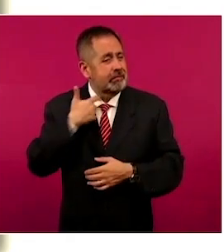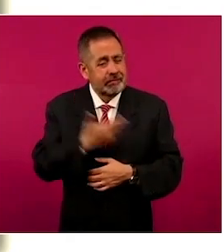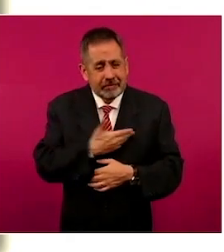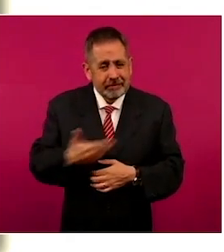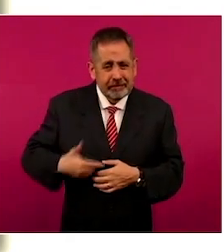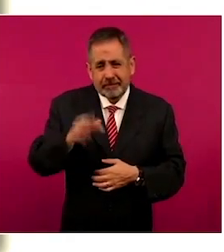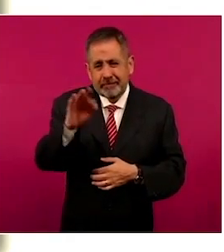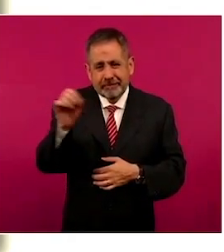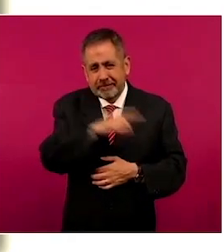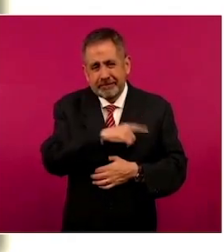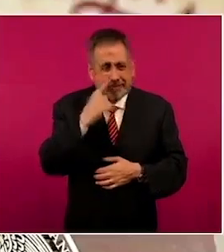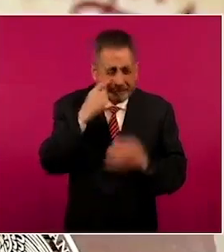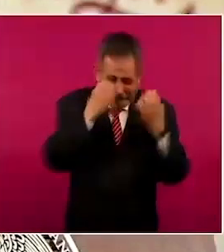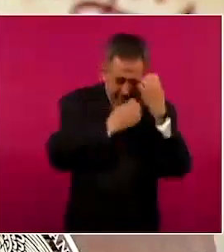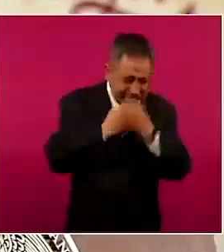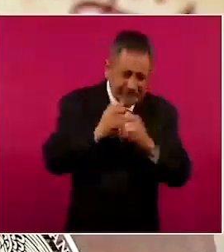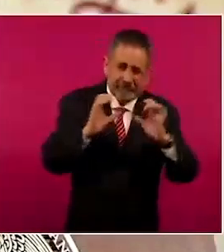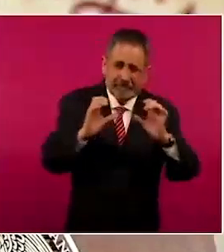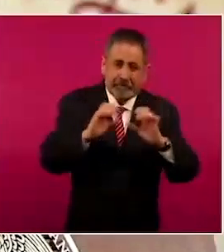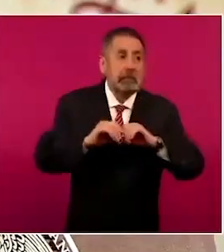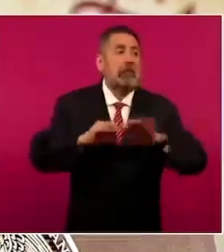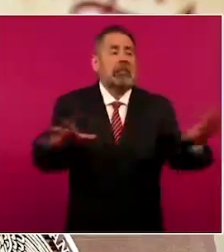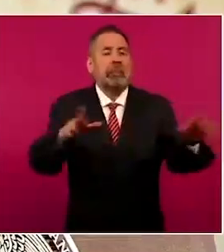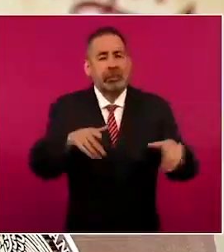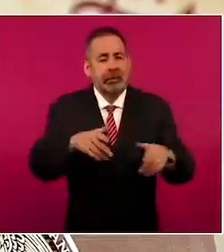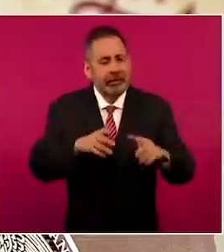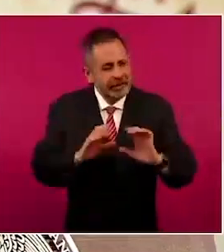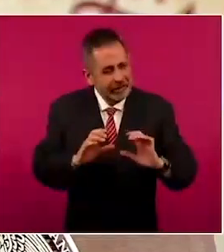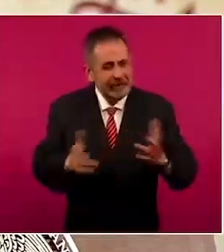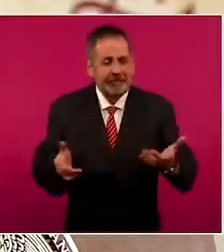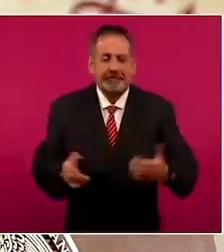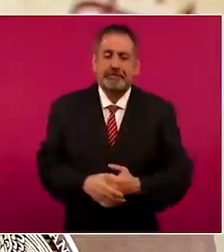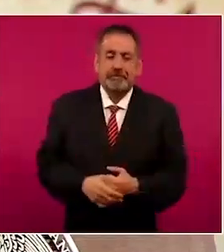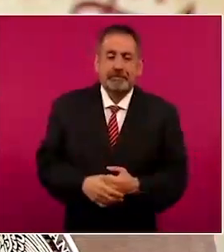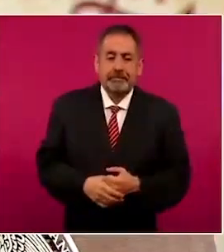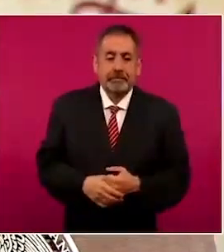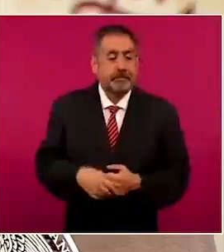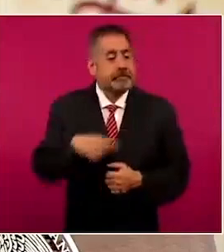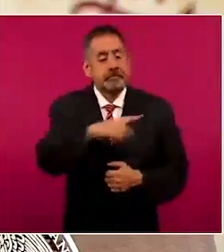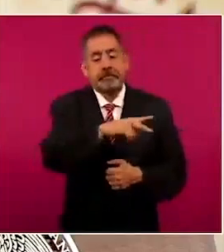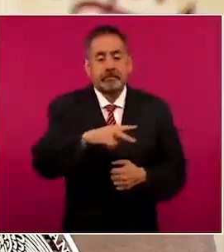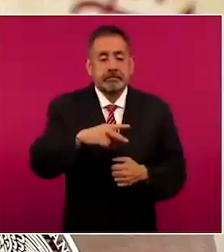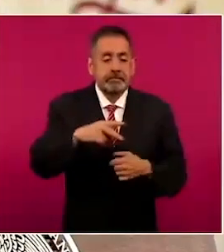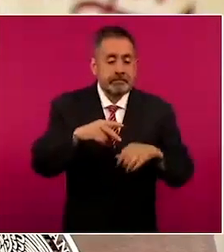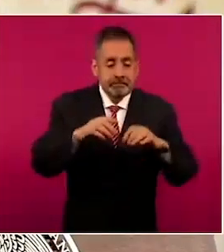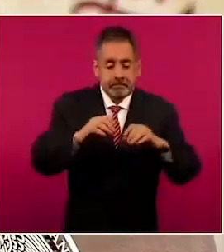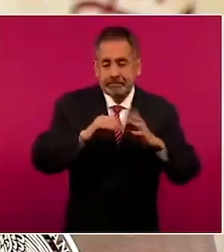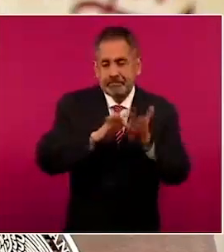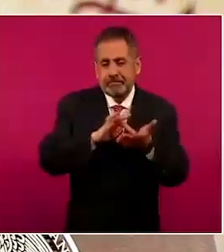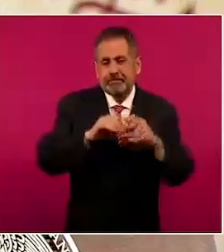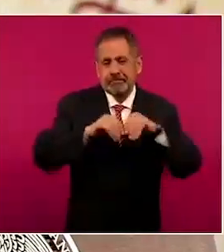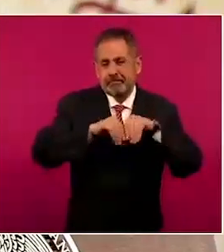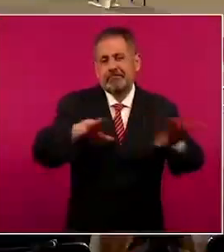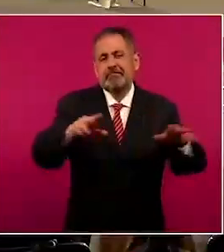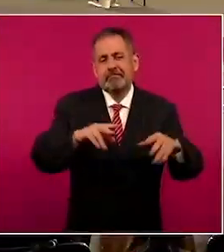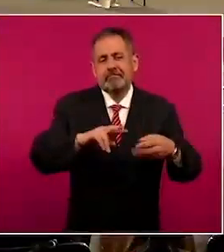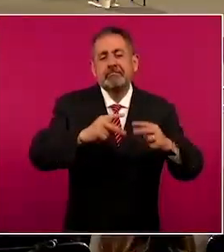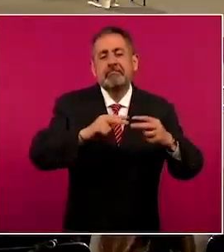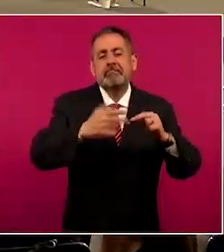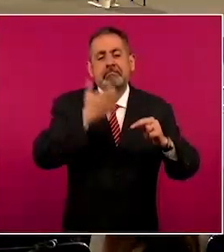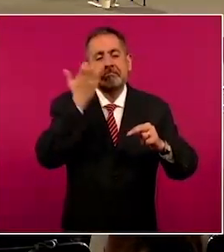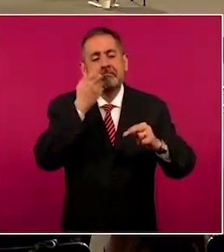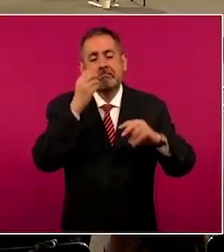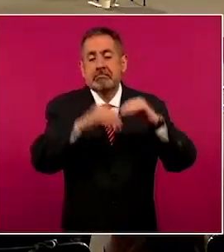Vicente Fox antes de publicar después de las notas distorsionadas de Fox news Vicente Cifuentes Villa